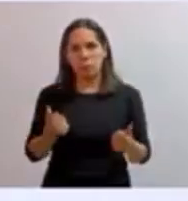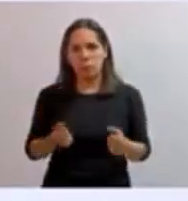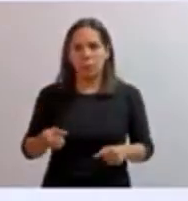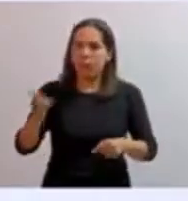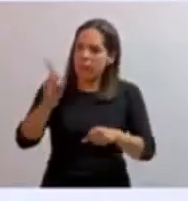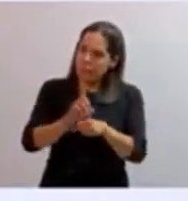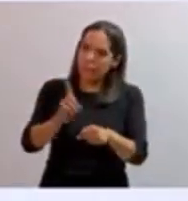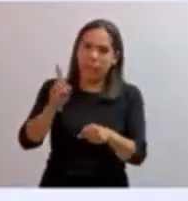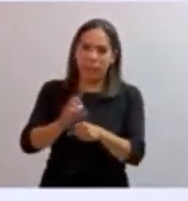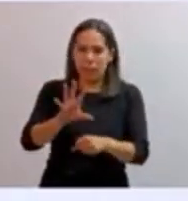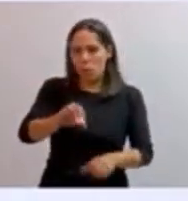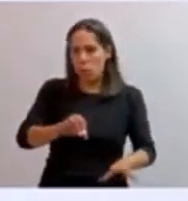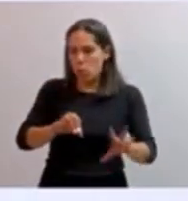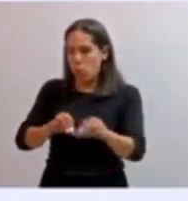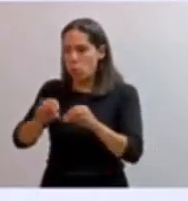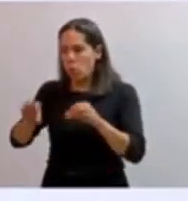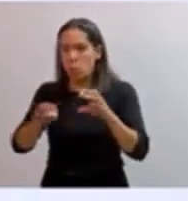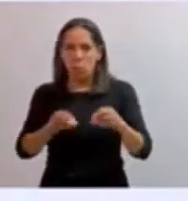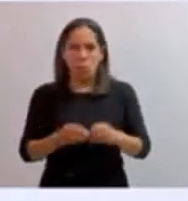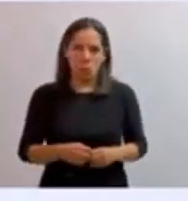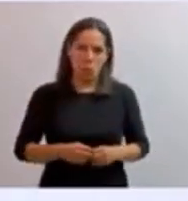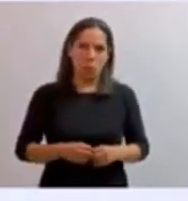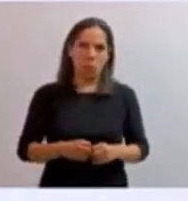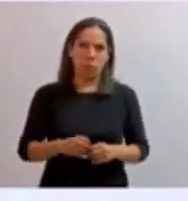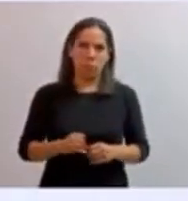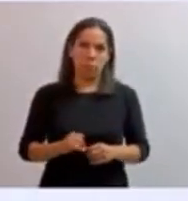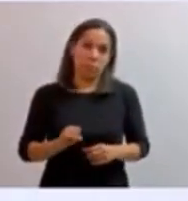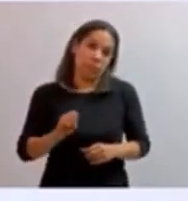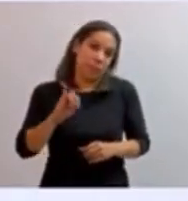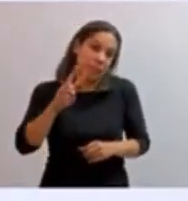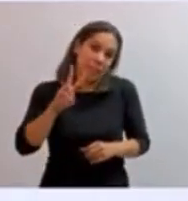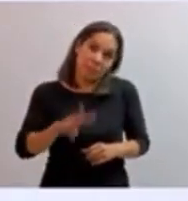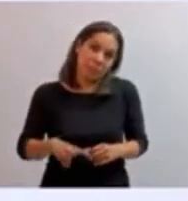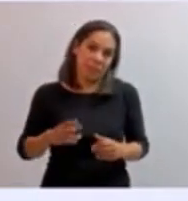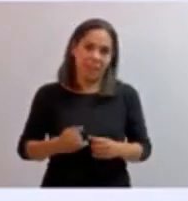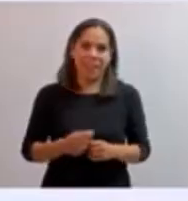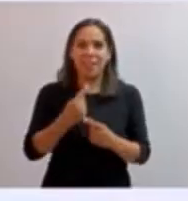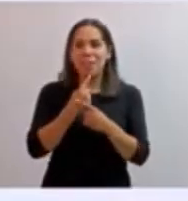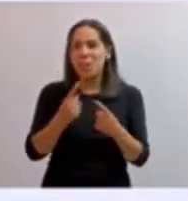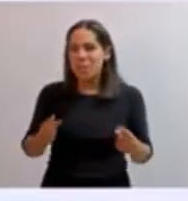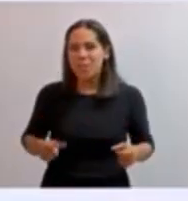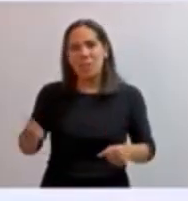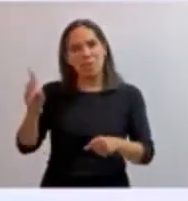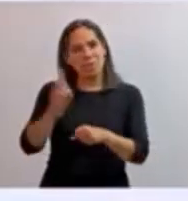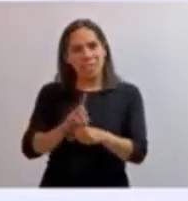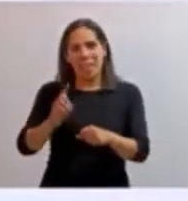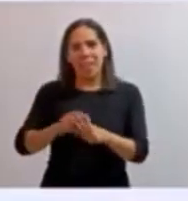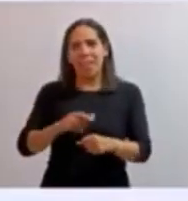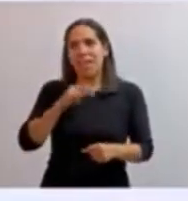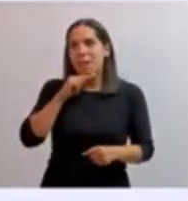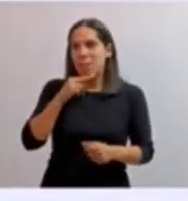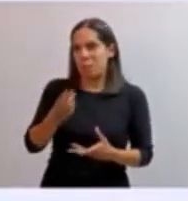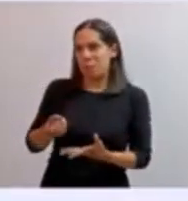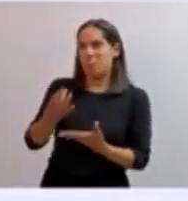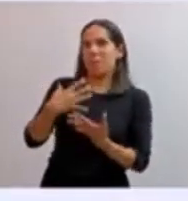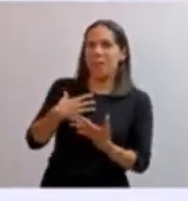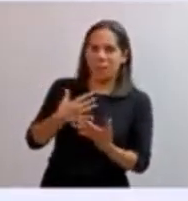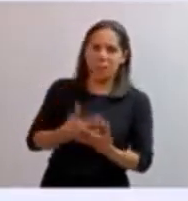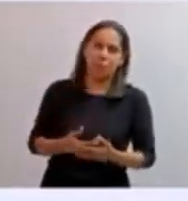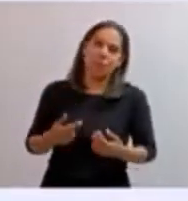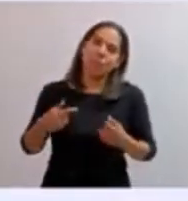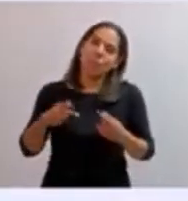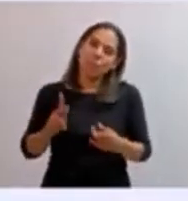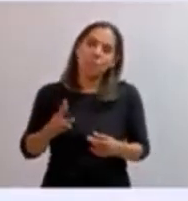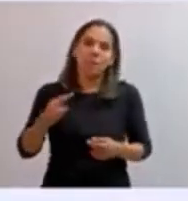día los niños nos enseñan algo o nos ponen una preocupación nueva. Y esta nueva escuela mexicana nos abrió ese